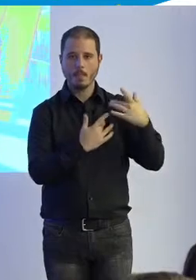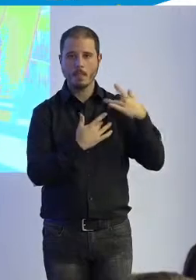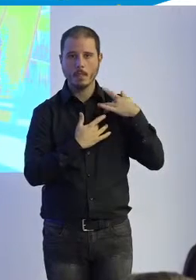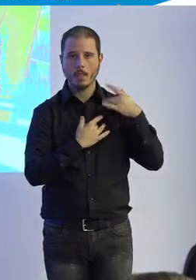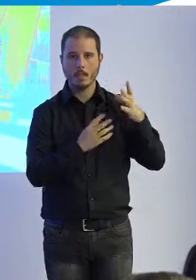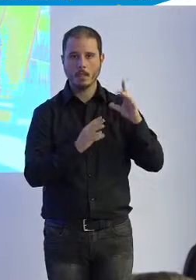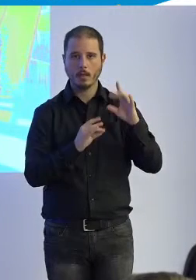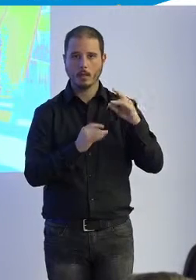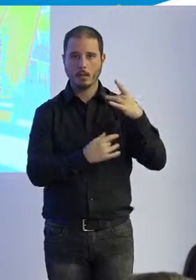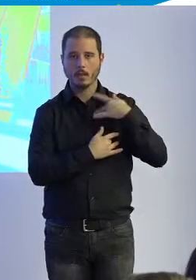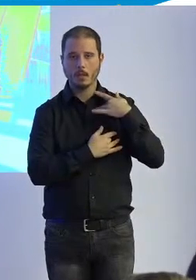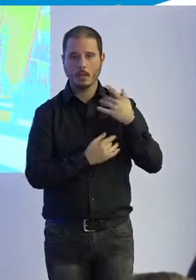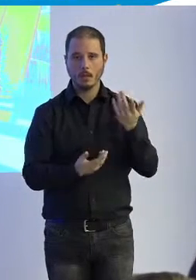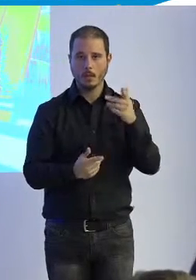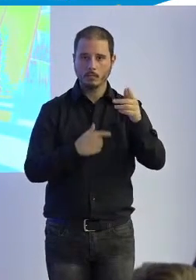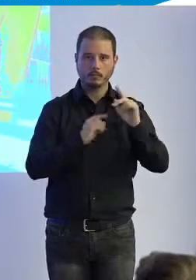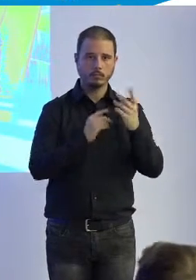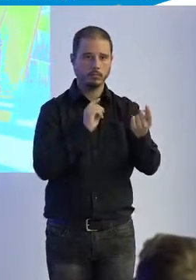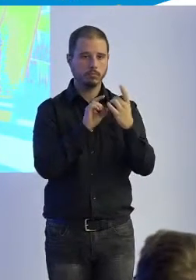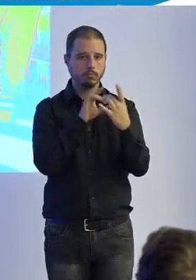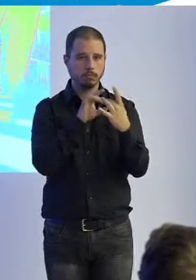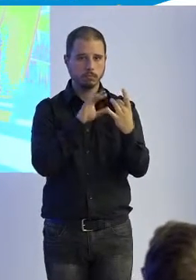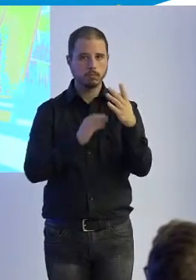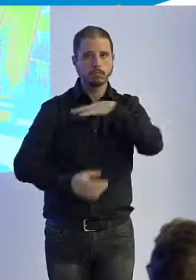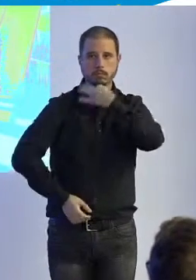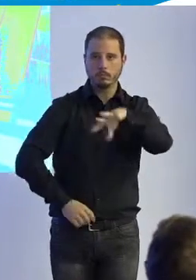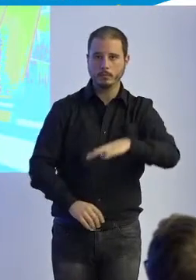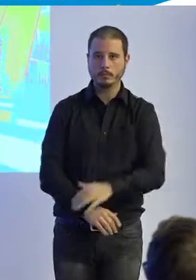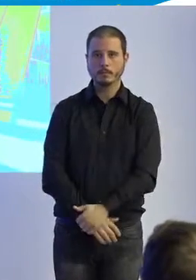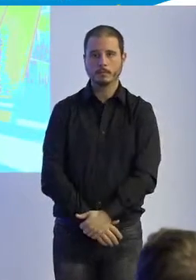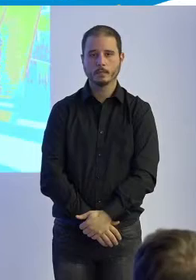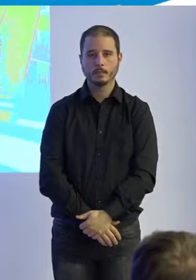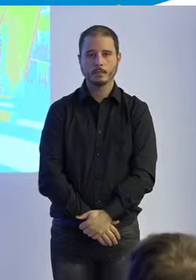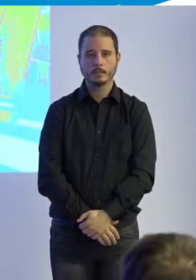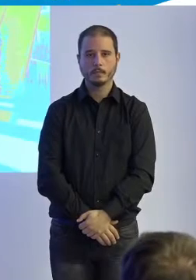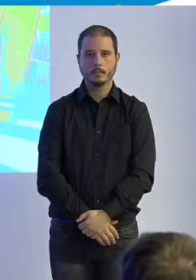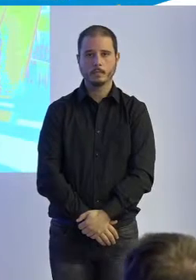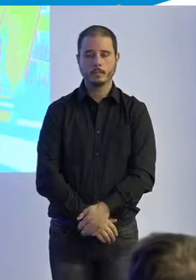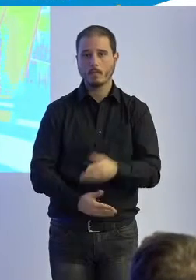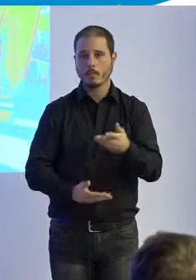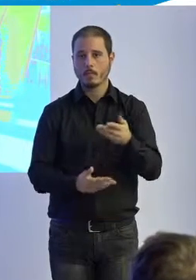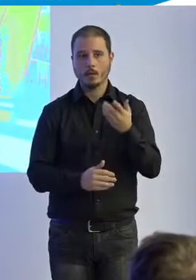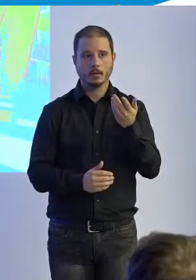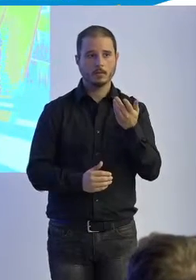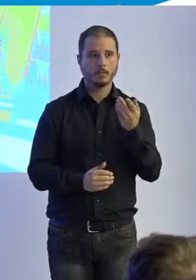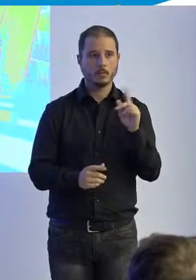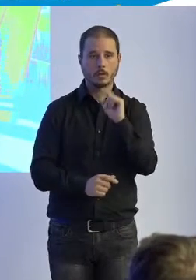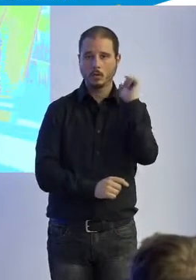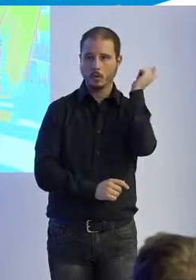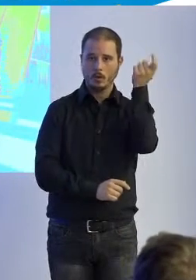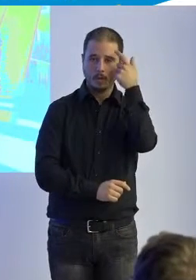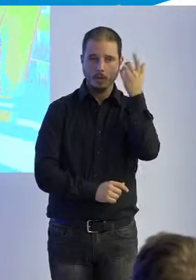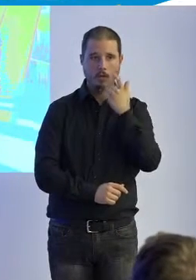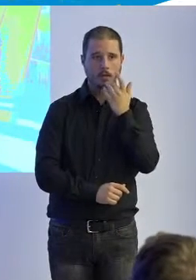revés, interactuar con ellas. Y eso es uno de los conceptos que han acuñado, por ejemplo, y algunos os sonará gamificación